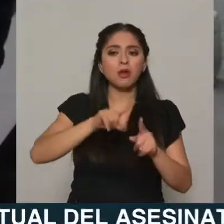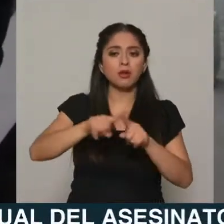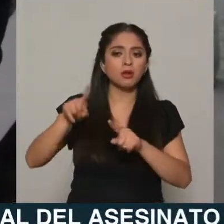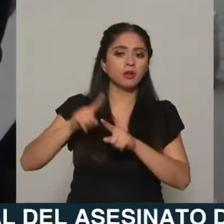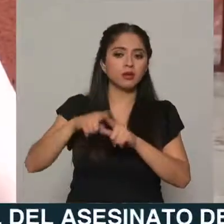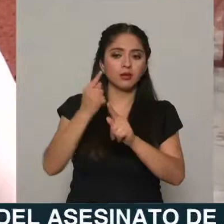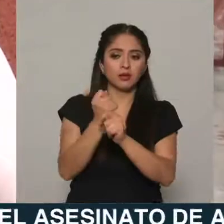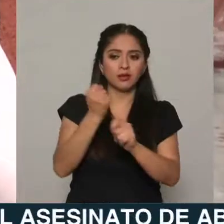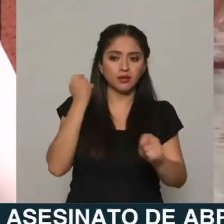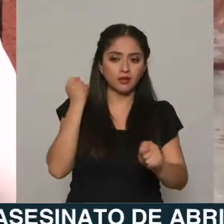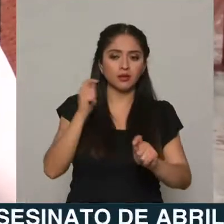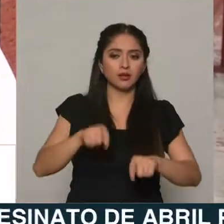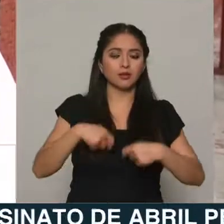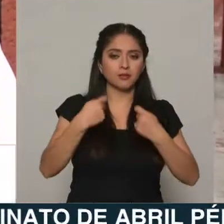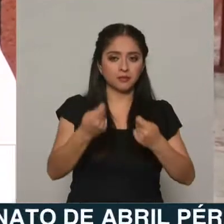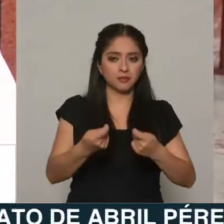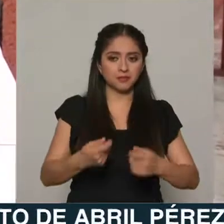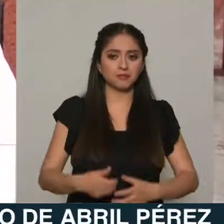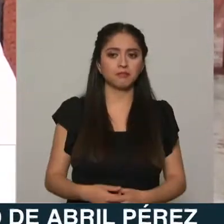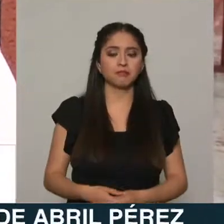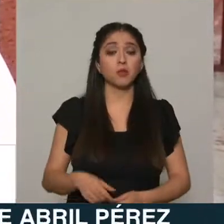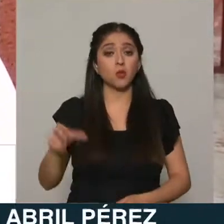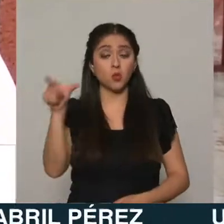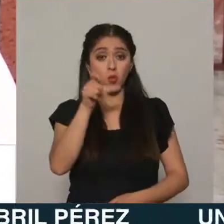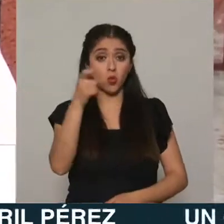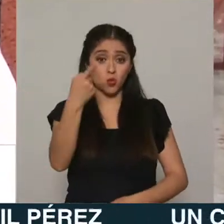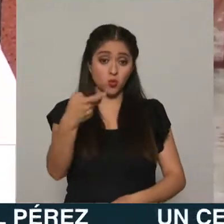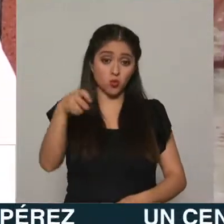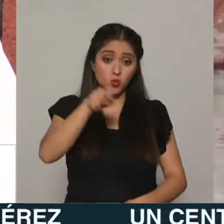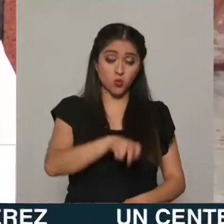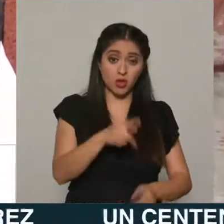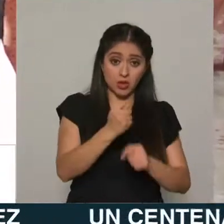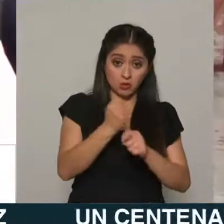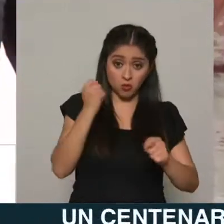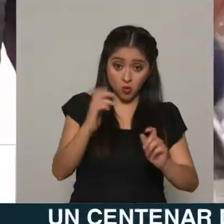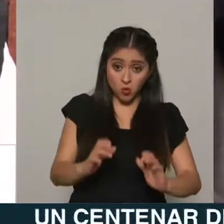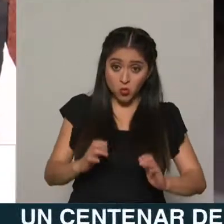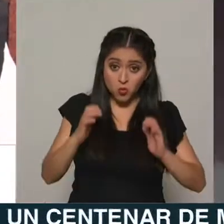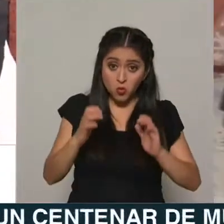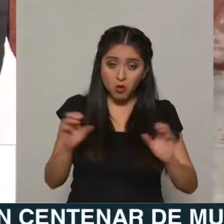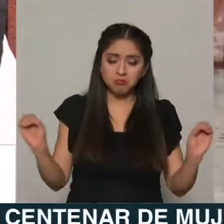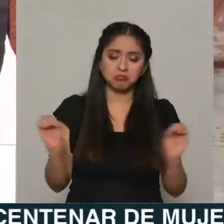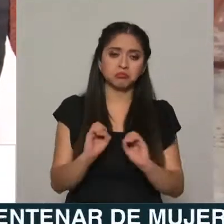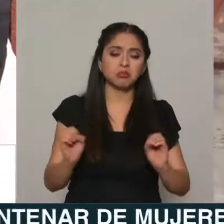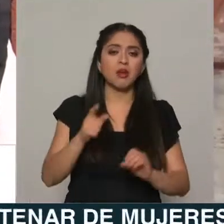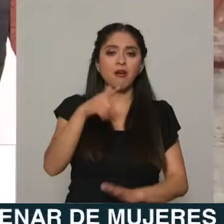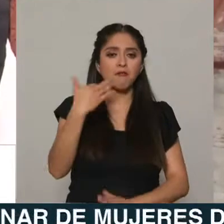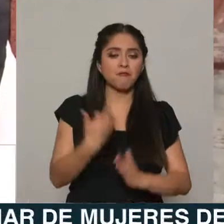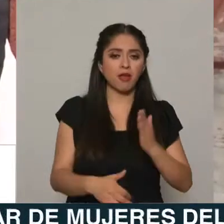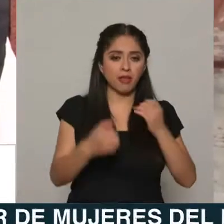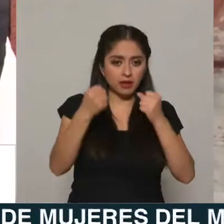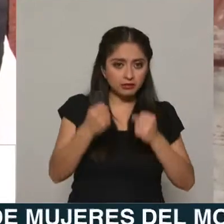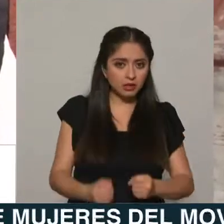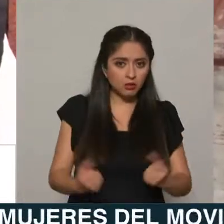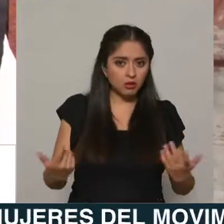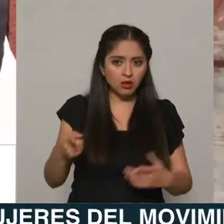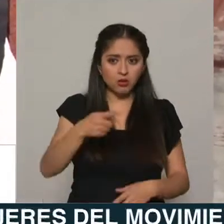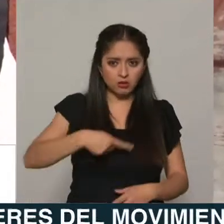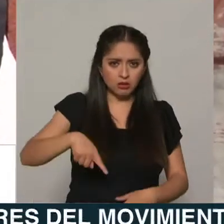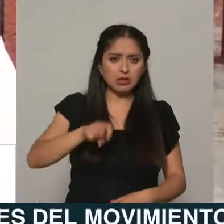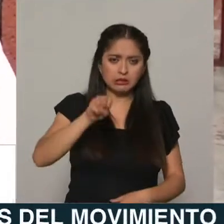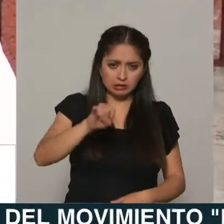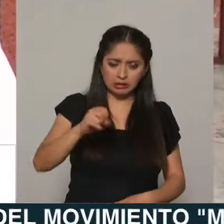les ofrece. No tienen cuidado, son muy inseguros. Todos tenemos necesidad de trabajar,